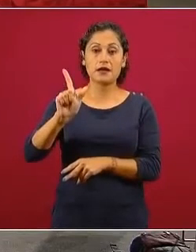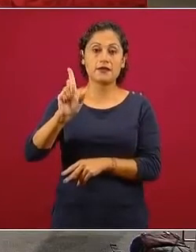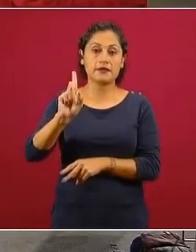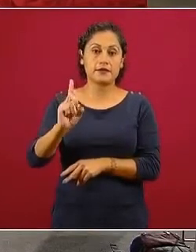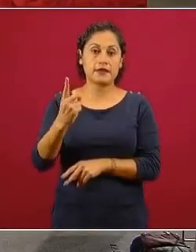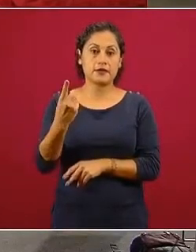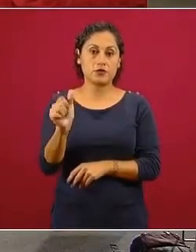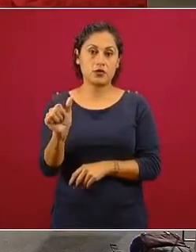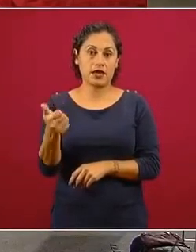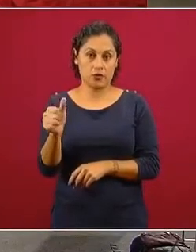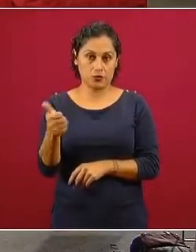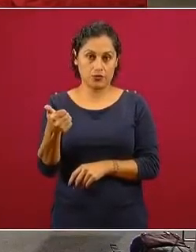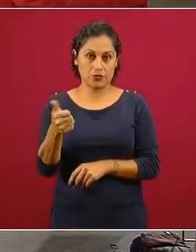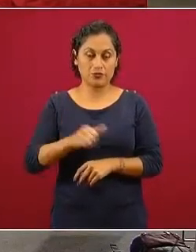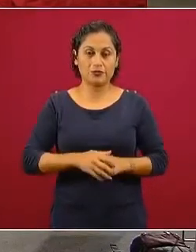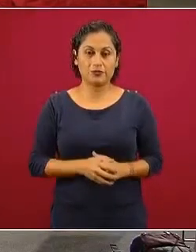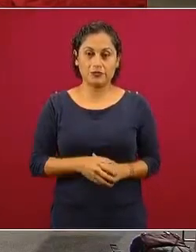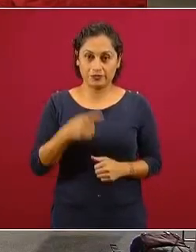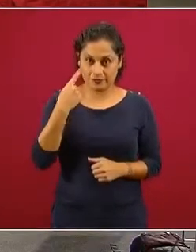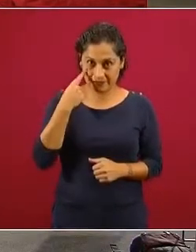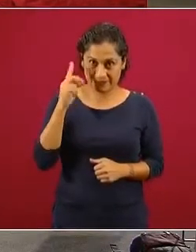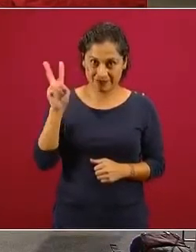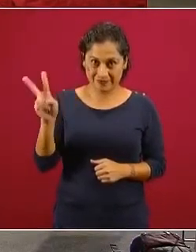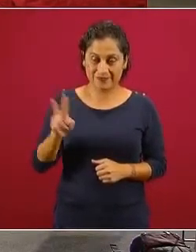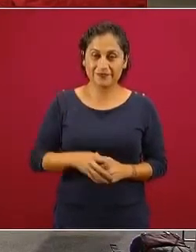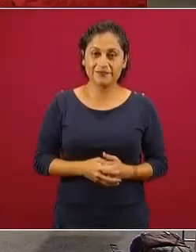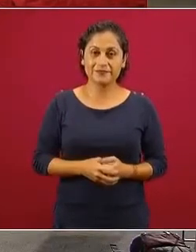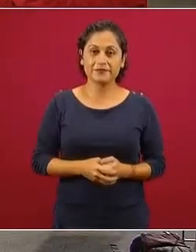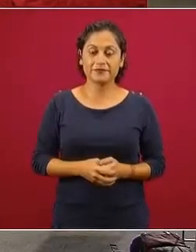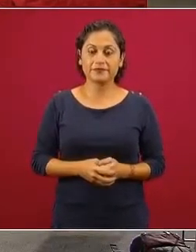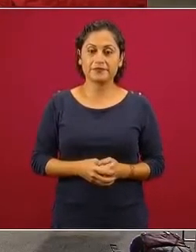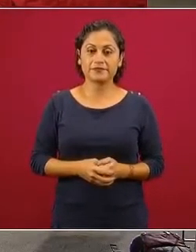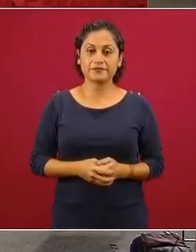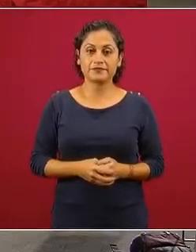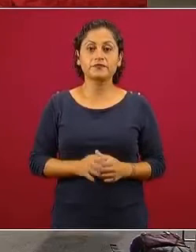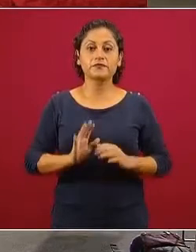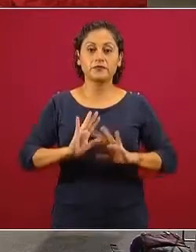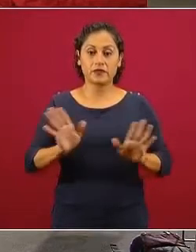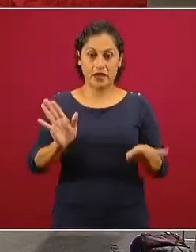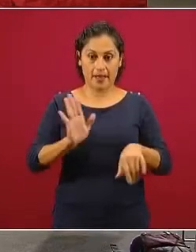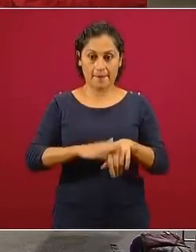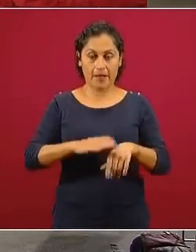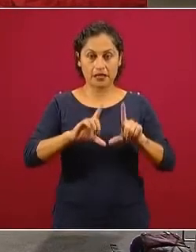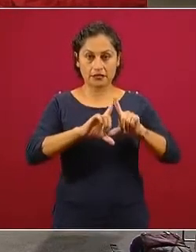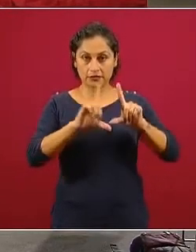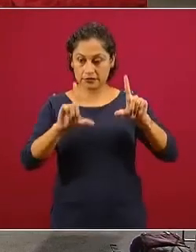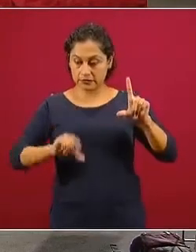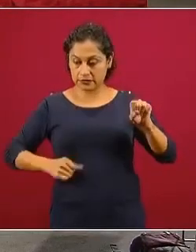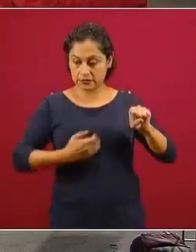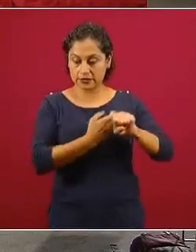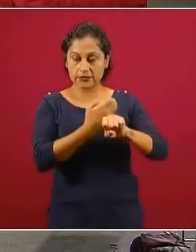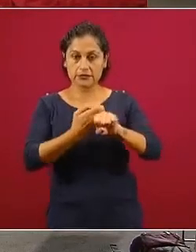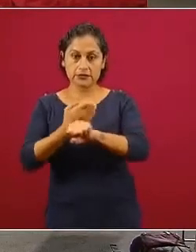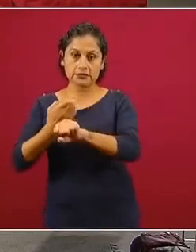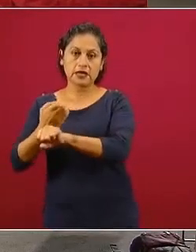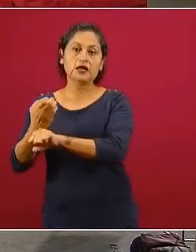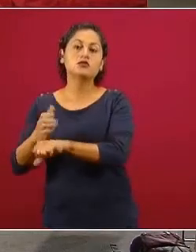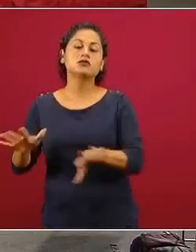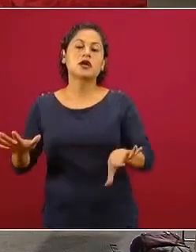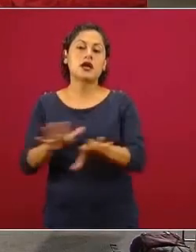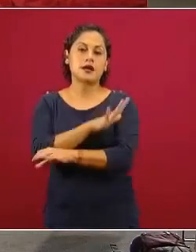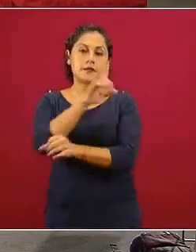agosto. Como ustedes vieron, tenemos ahora más entidades en el color amarillo, que es el riesgo